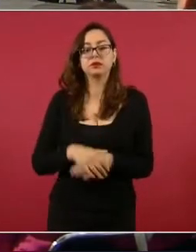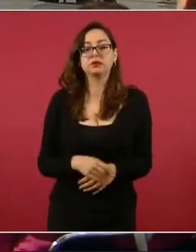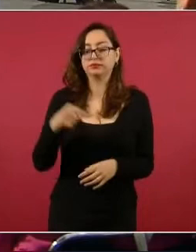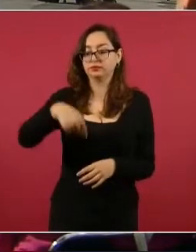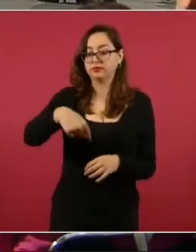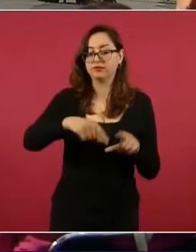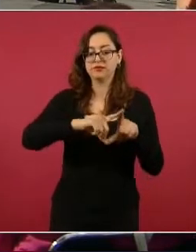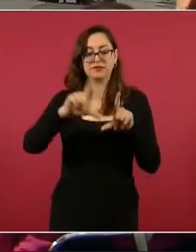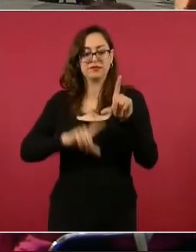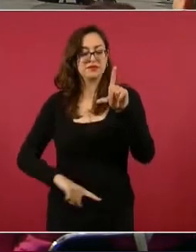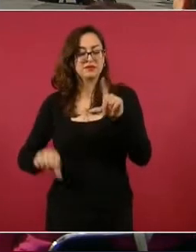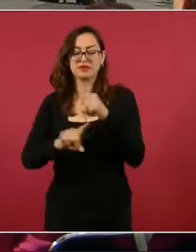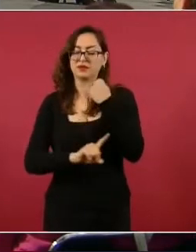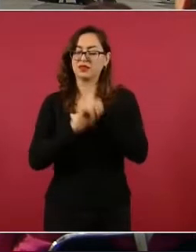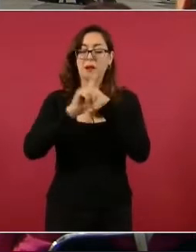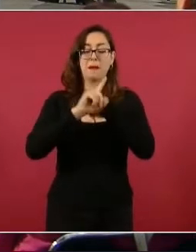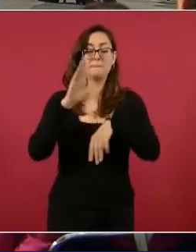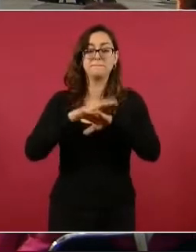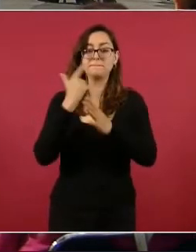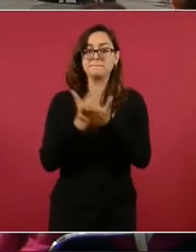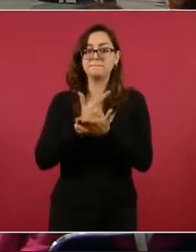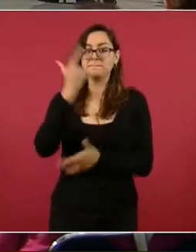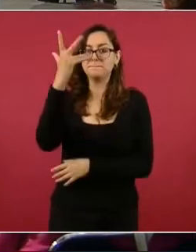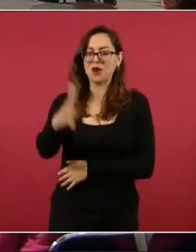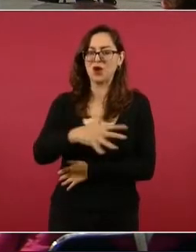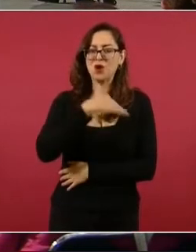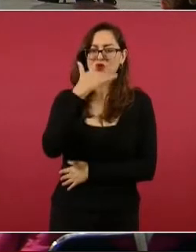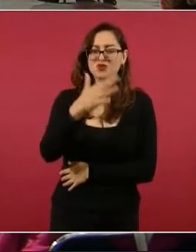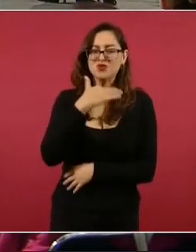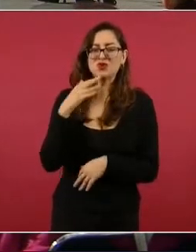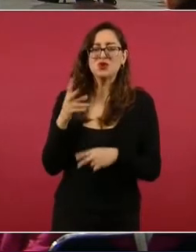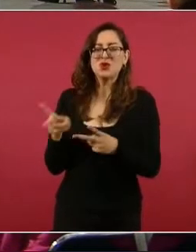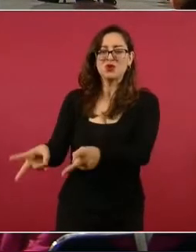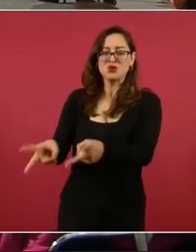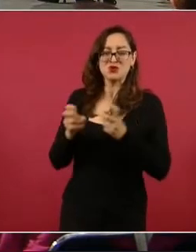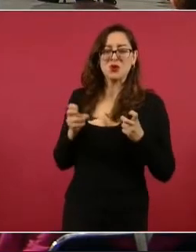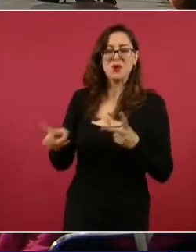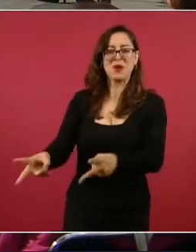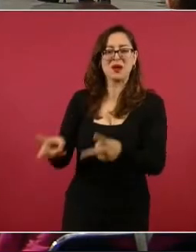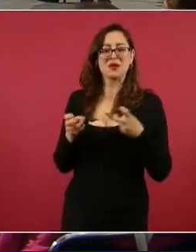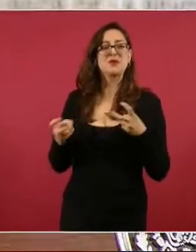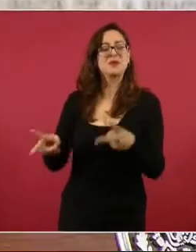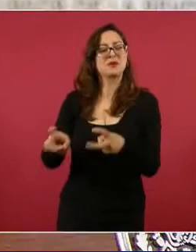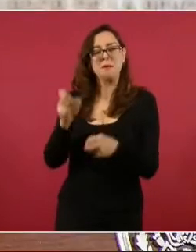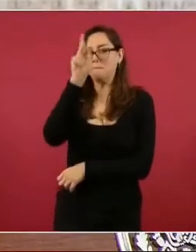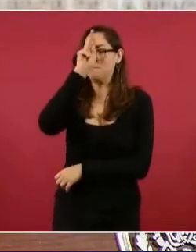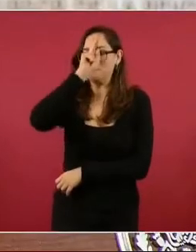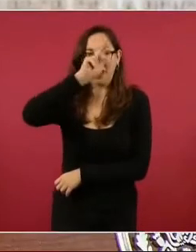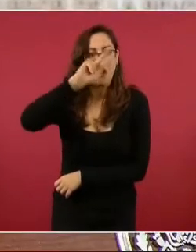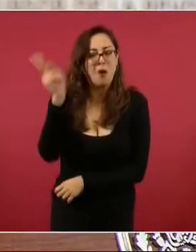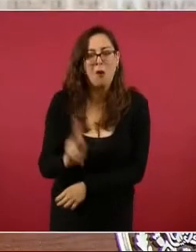el saqueo, como nunca en la historia.